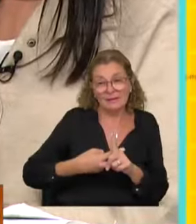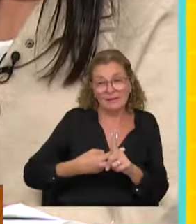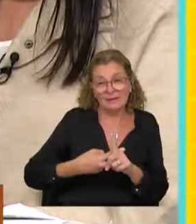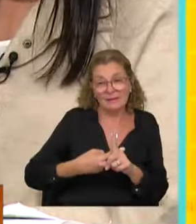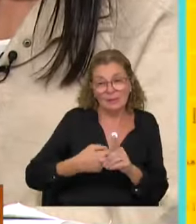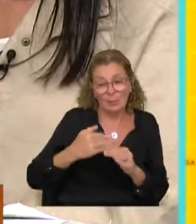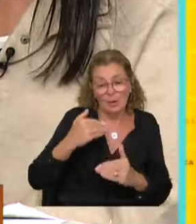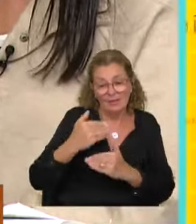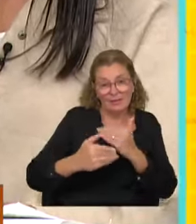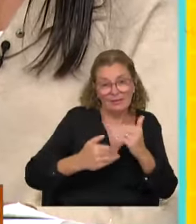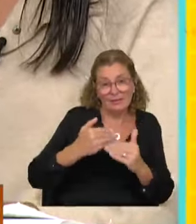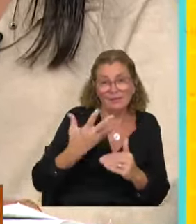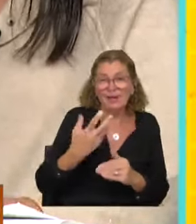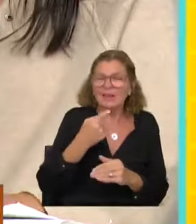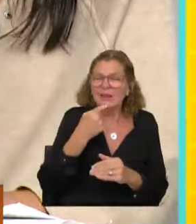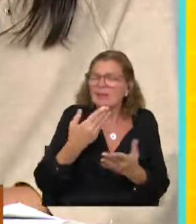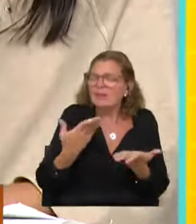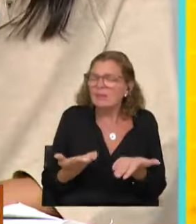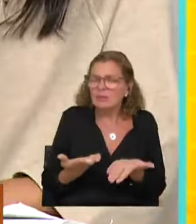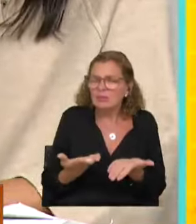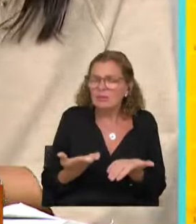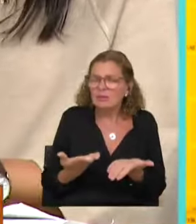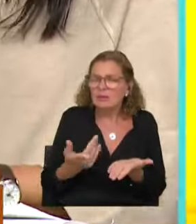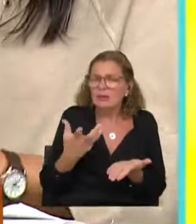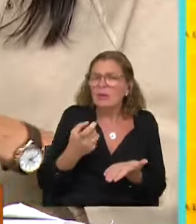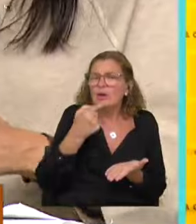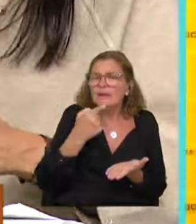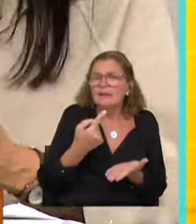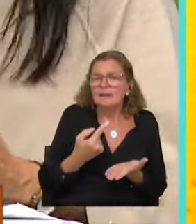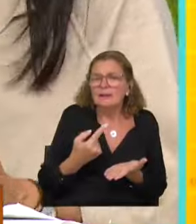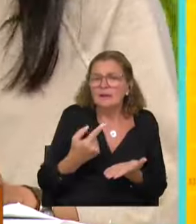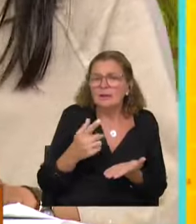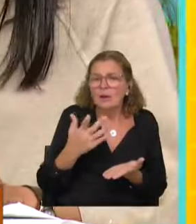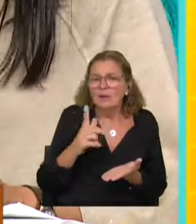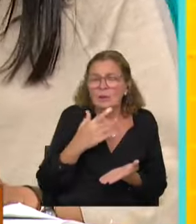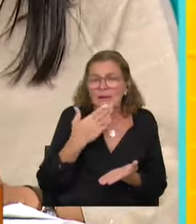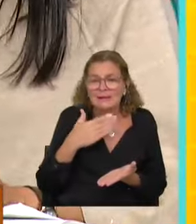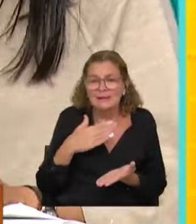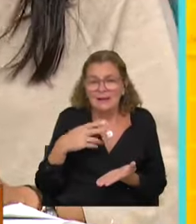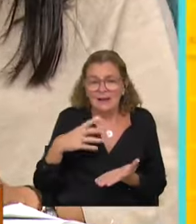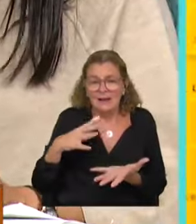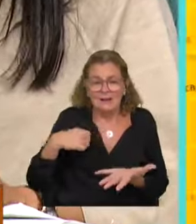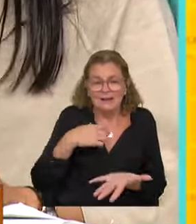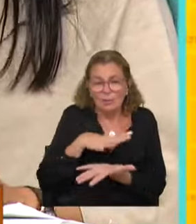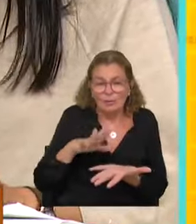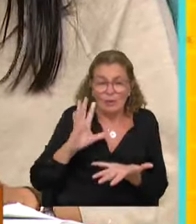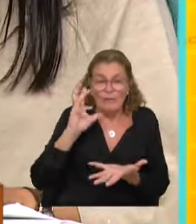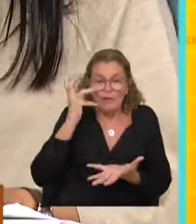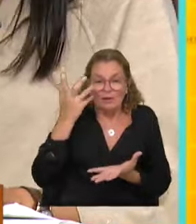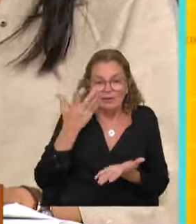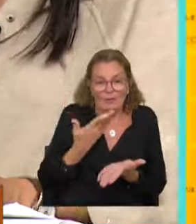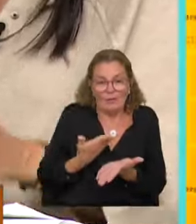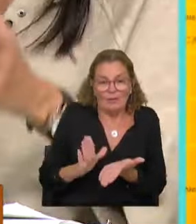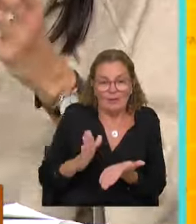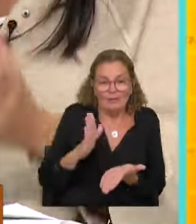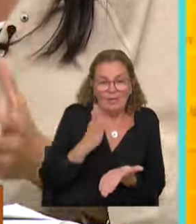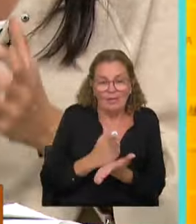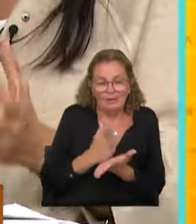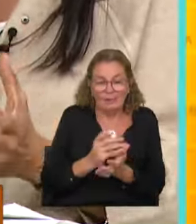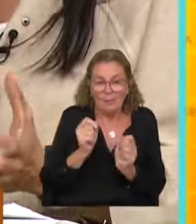desarrollo Qué significa eso esto significa que al no atender las situaciones de violencia de vulneración de derechos estamos